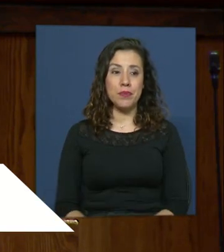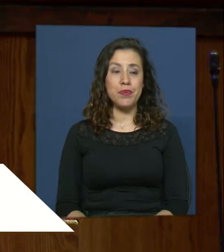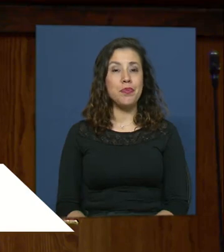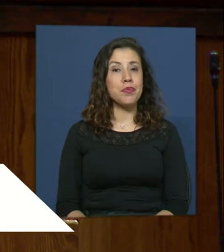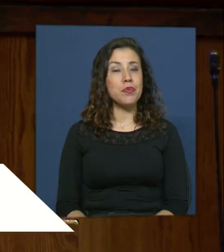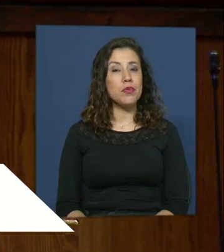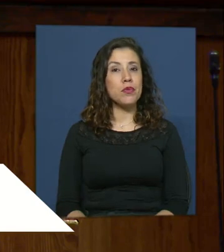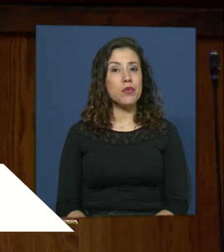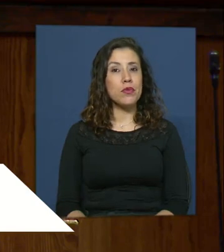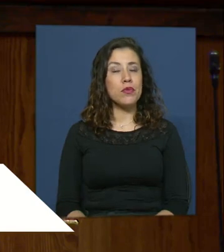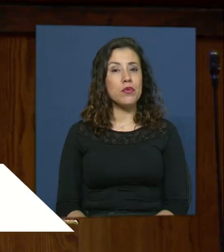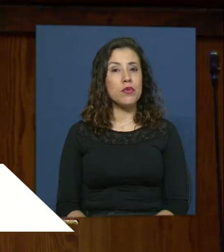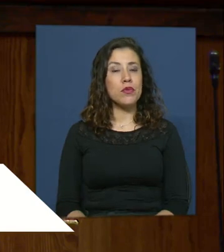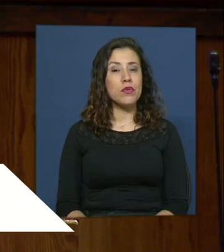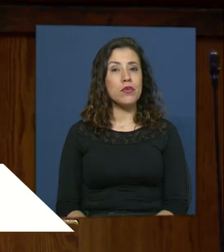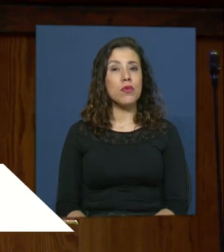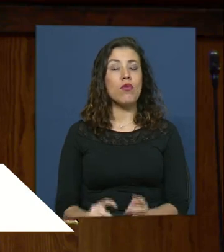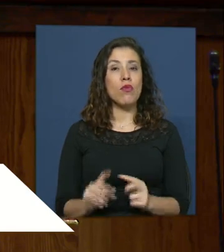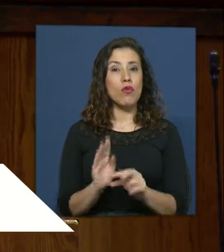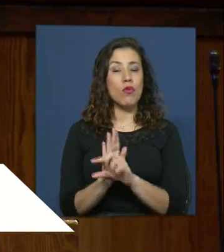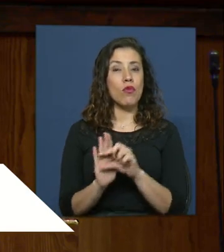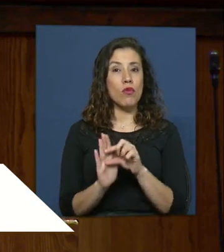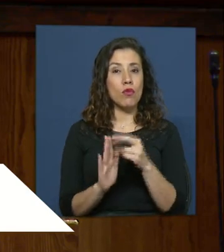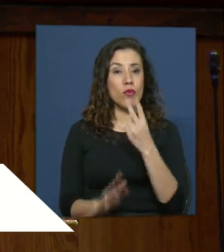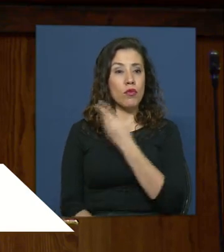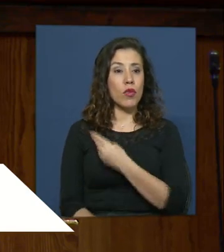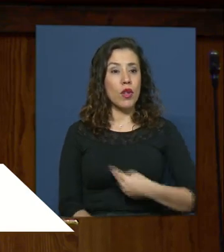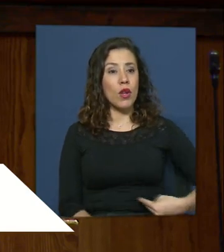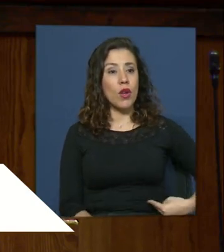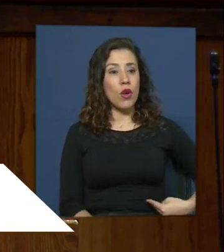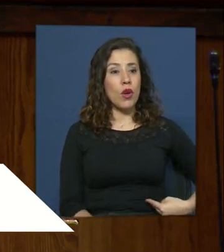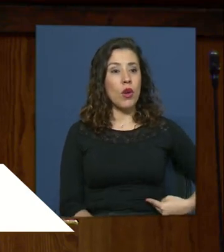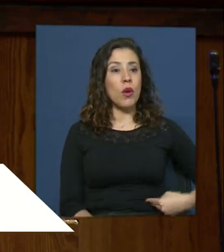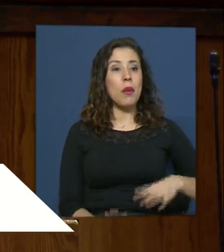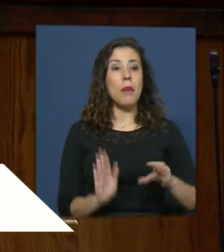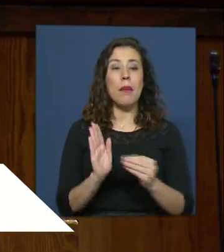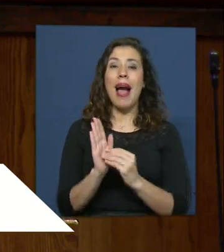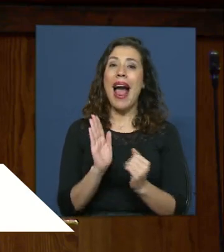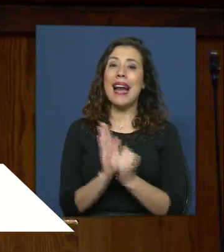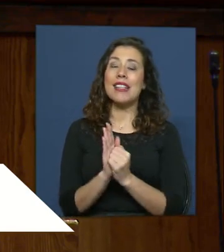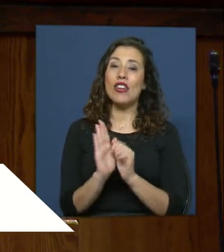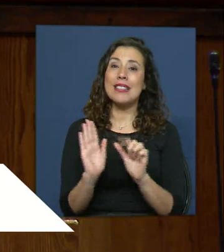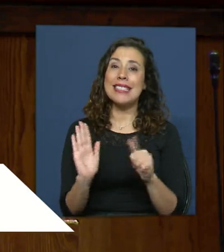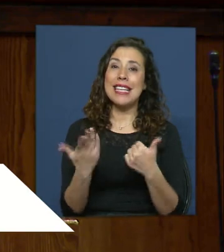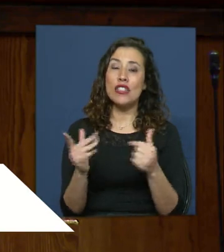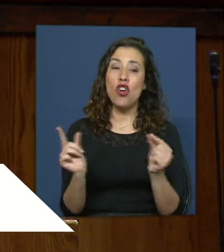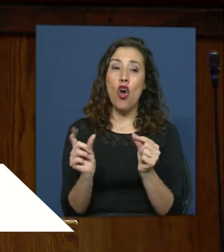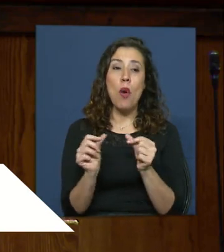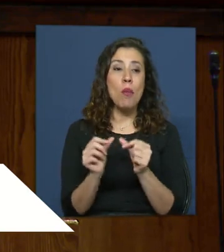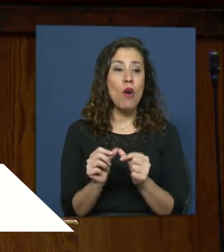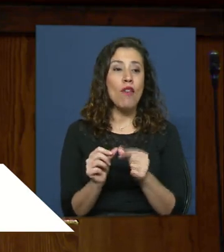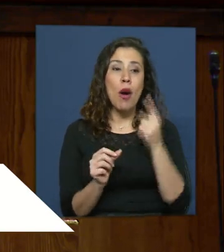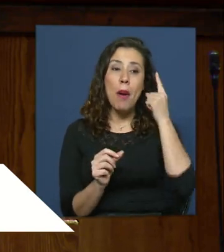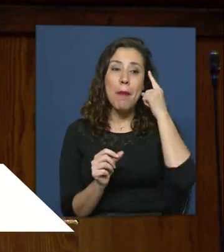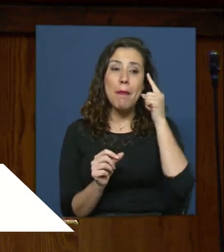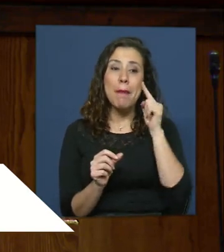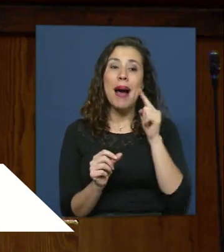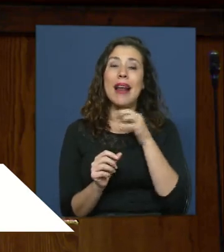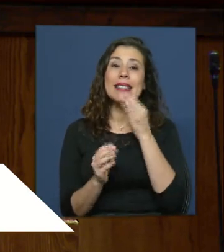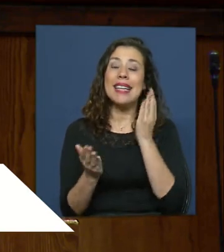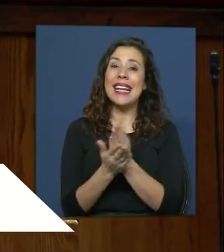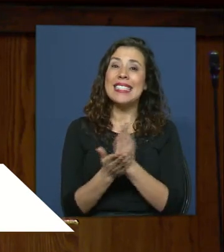Finalmente, mediante una indicación del Ejecutivo, se agrega un artículo sexto transitorio para establecer que